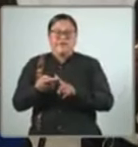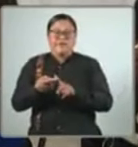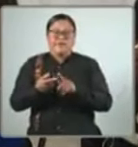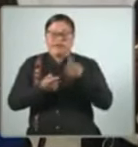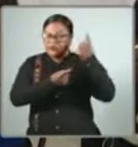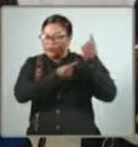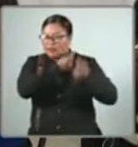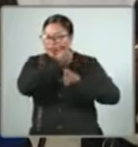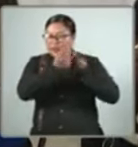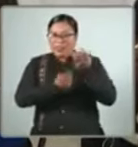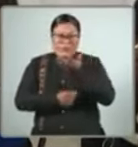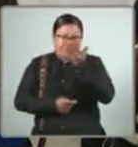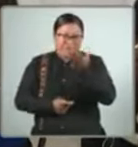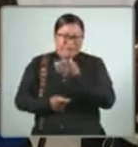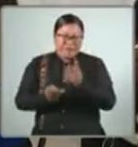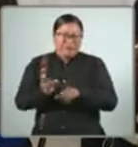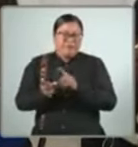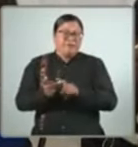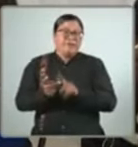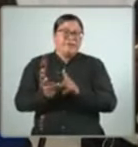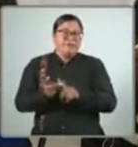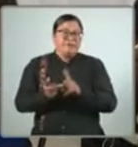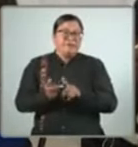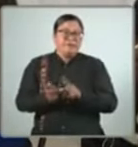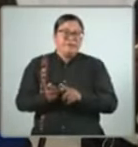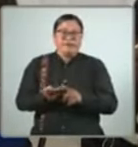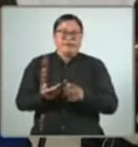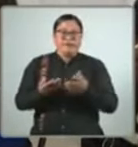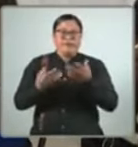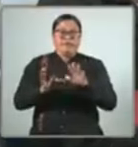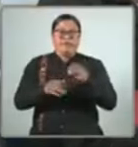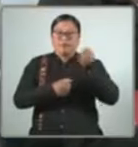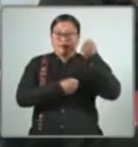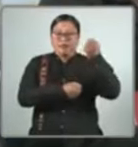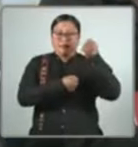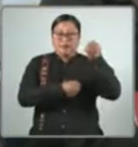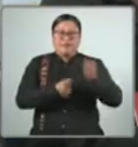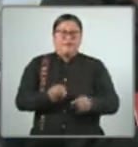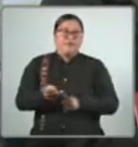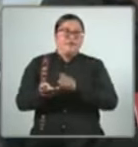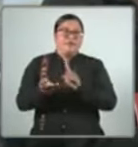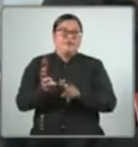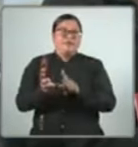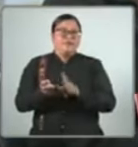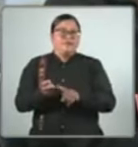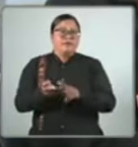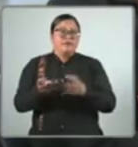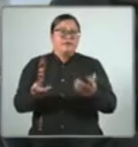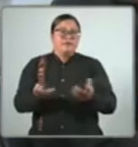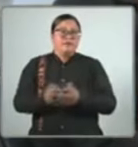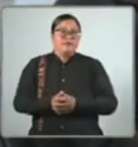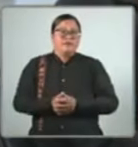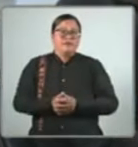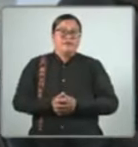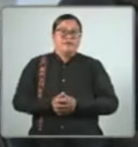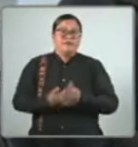y costumbres. Dos, cuestiones de sindicato. Tres,